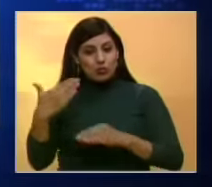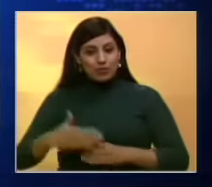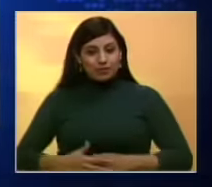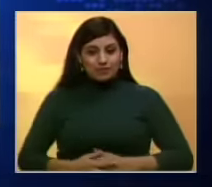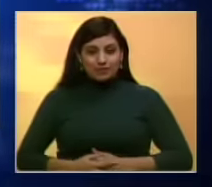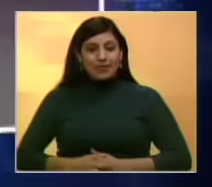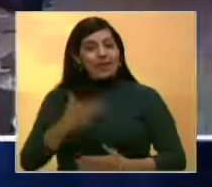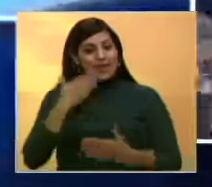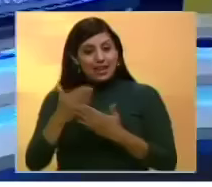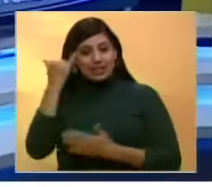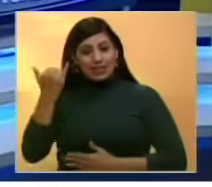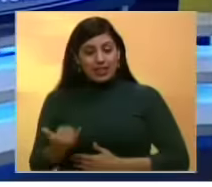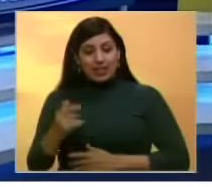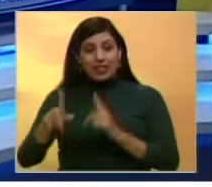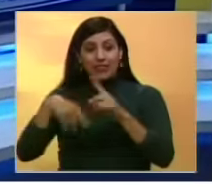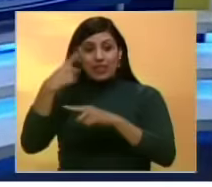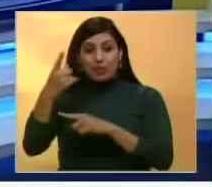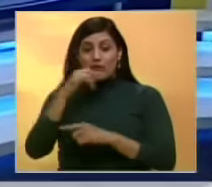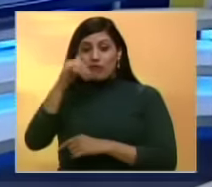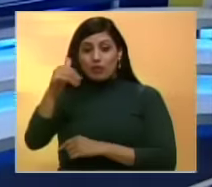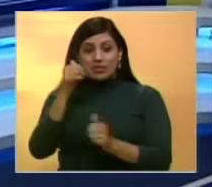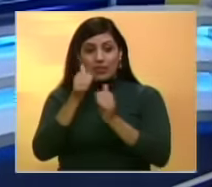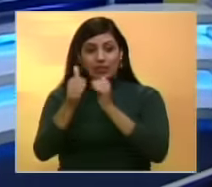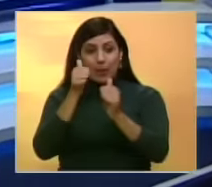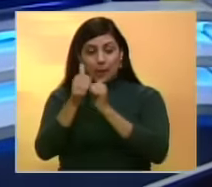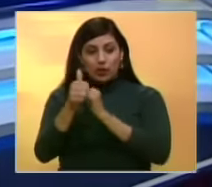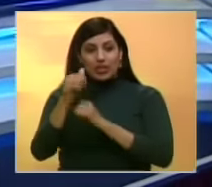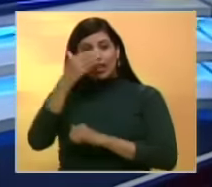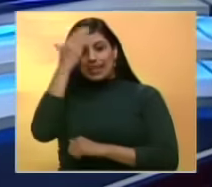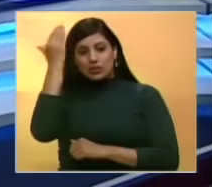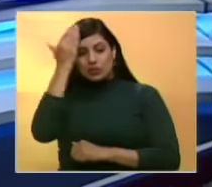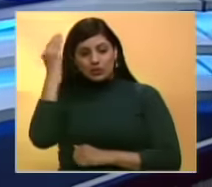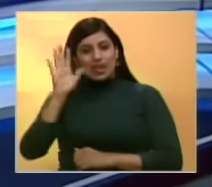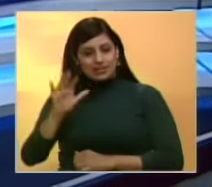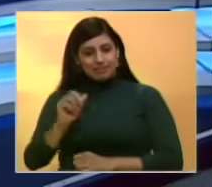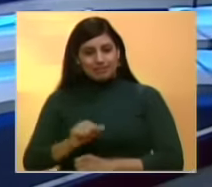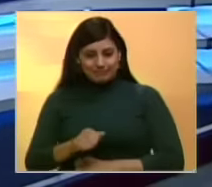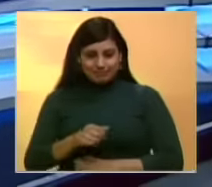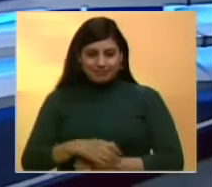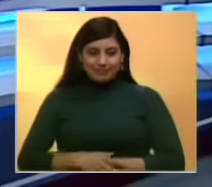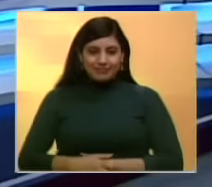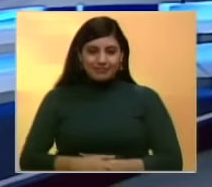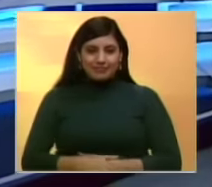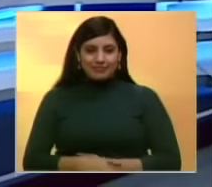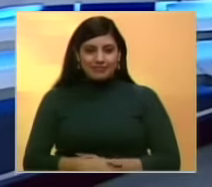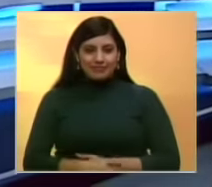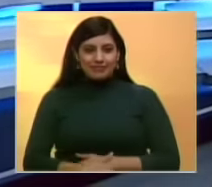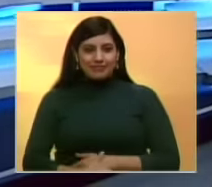estrellas Gracias Federica al regreso en la información deportiva con Jesús Marín Así es ya